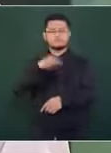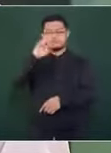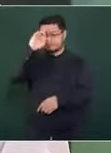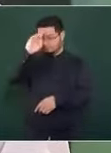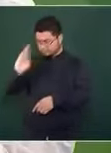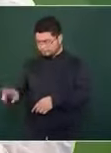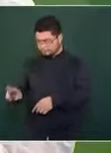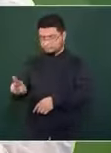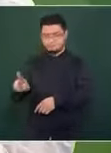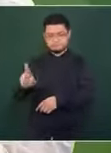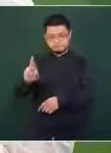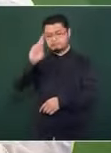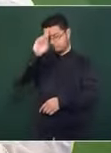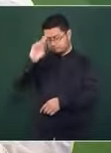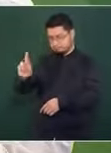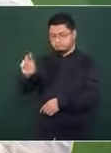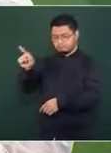la UNAM.